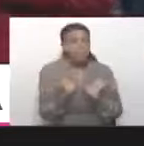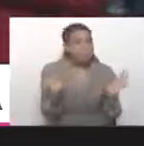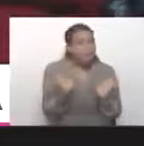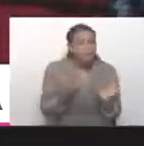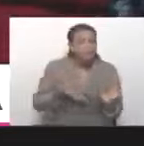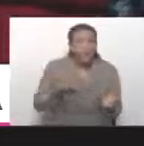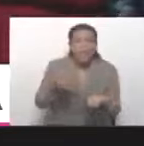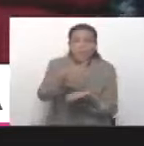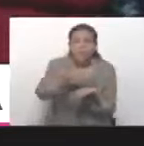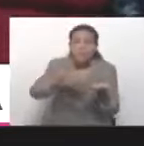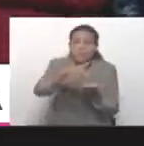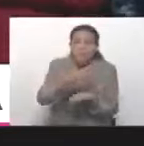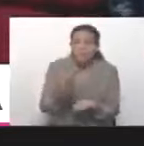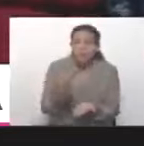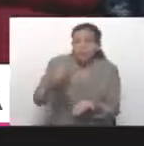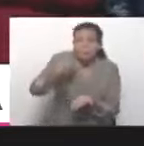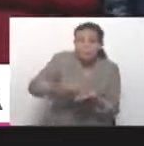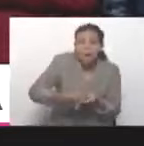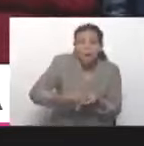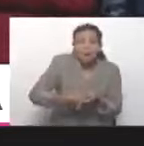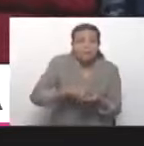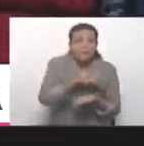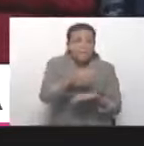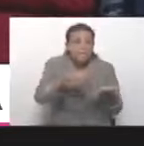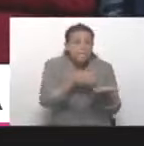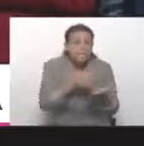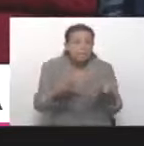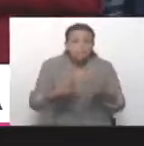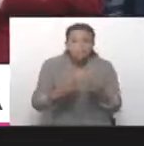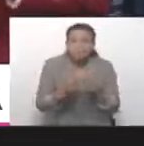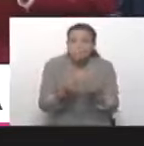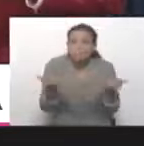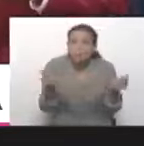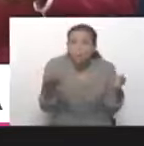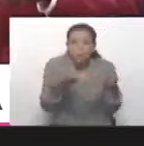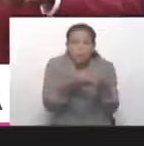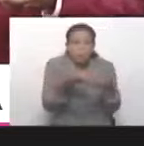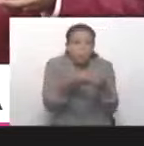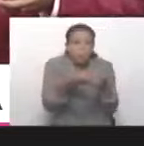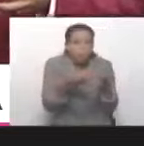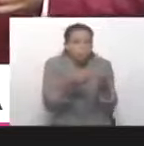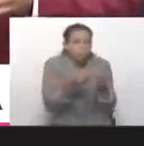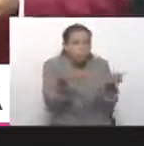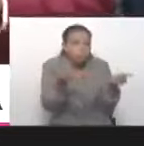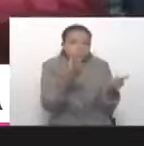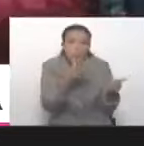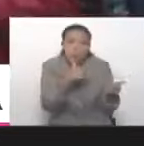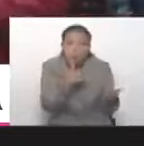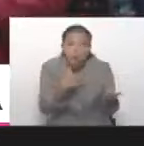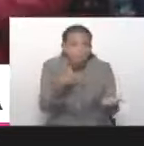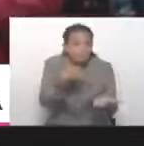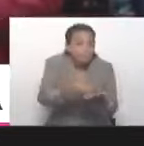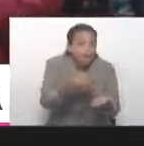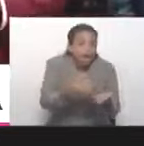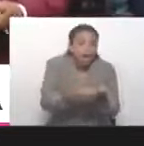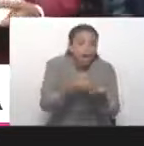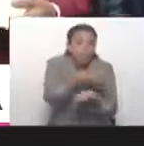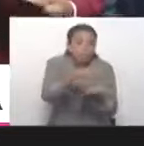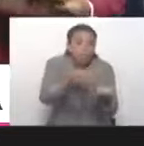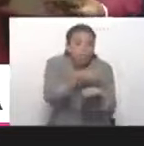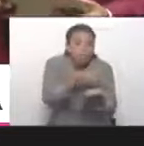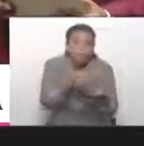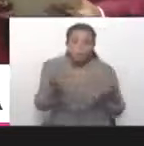la posibilidad de costear su grabación y por ende han dejado de existir. Se han extinguido porque no tienen cómo grabar su gaita.